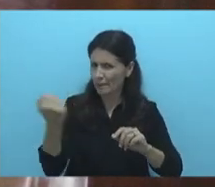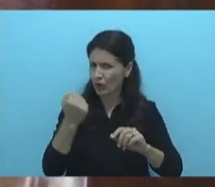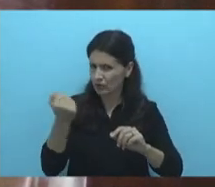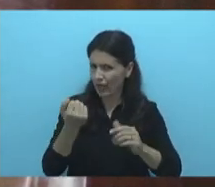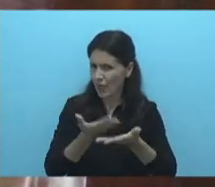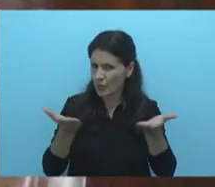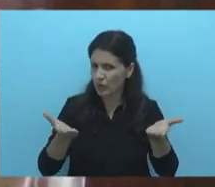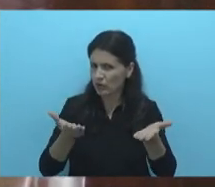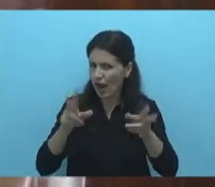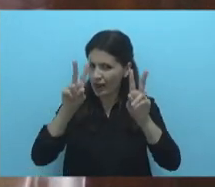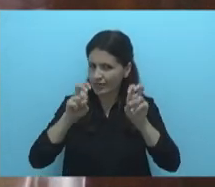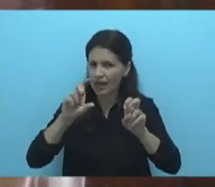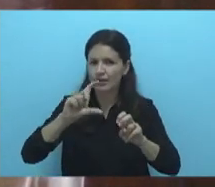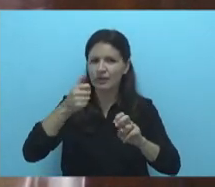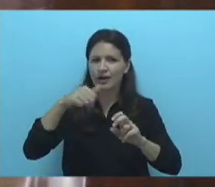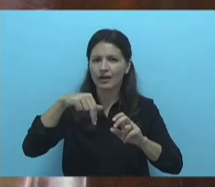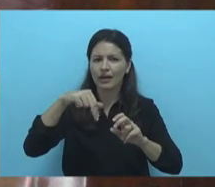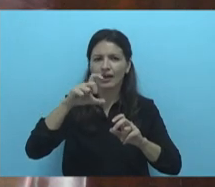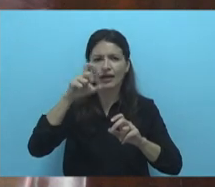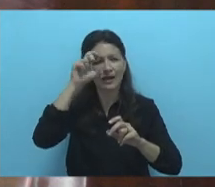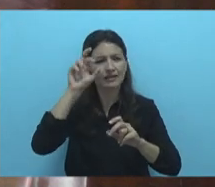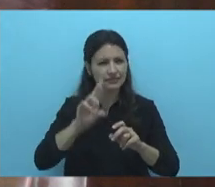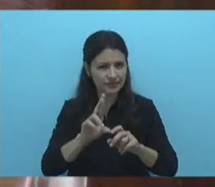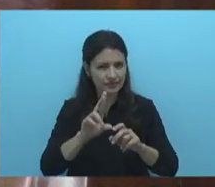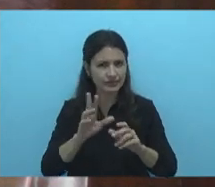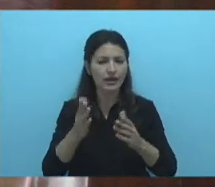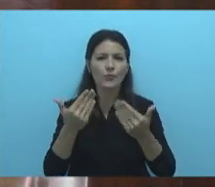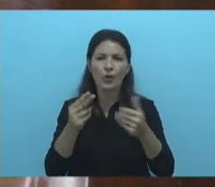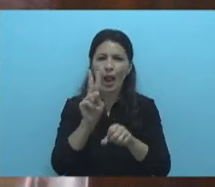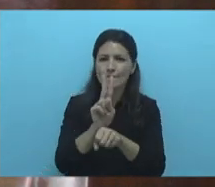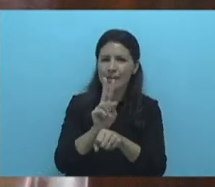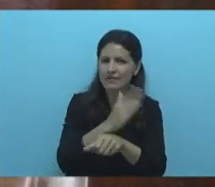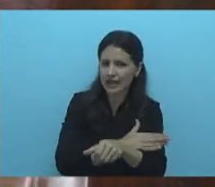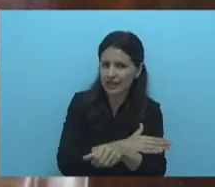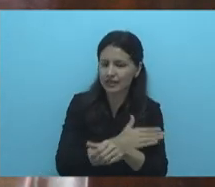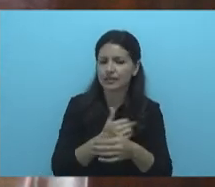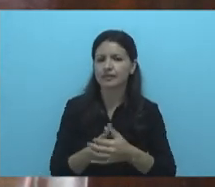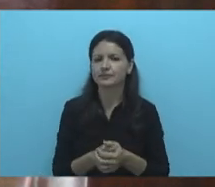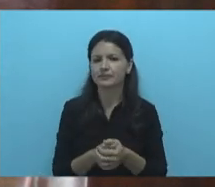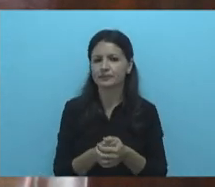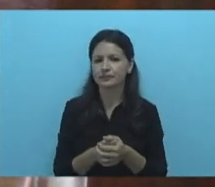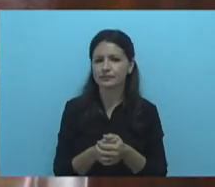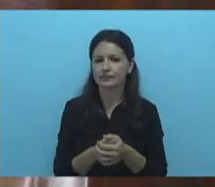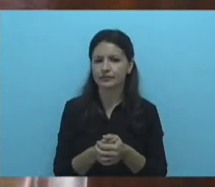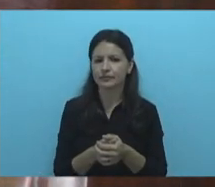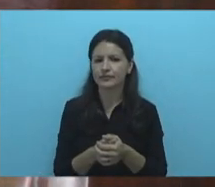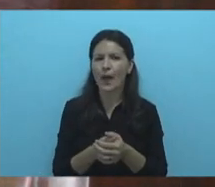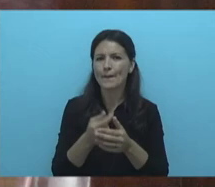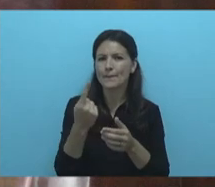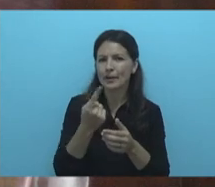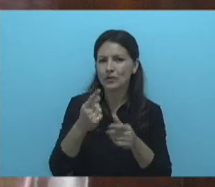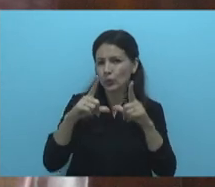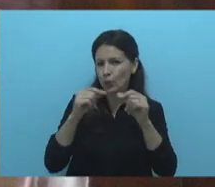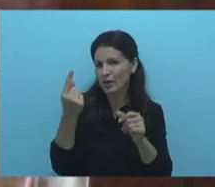fundamental profundizar acerca de las políticas de prevención temprana del cáncer de mamas, que es la principal